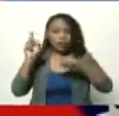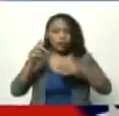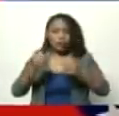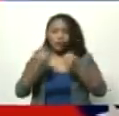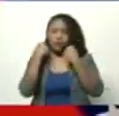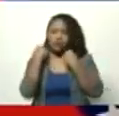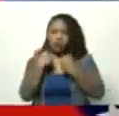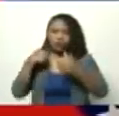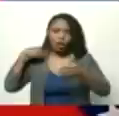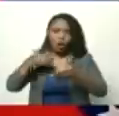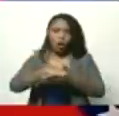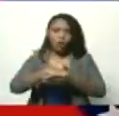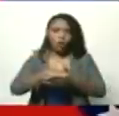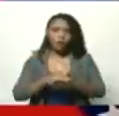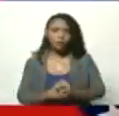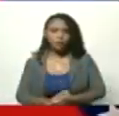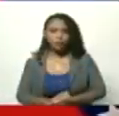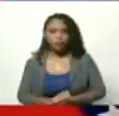golpe